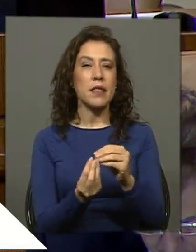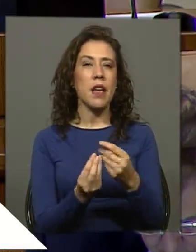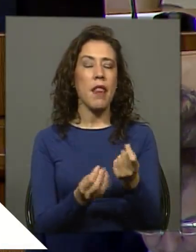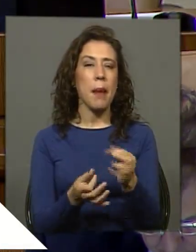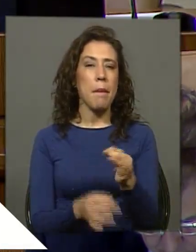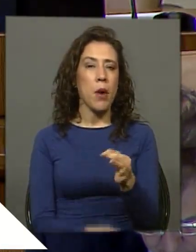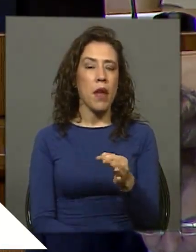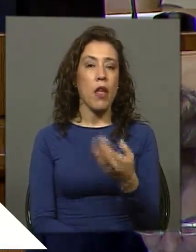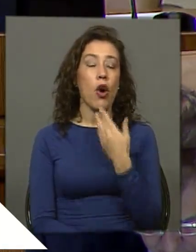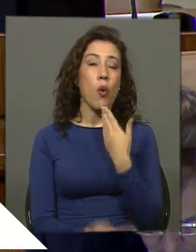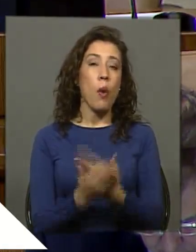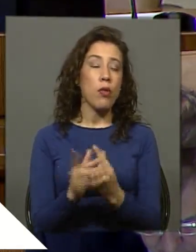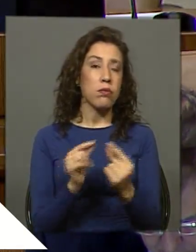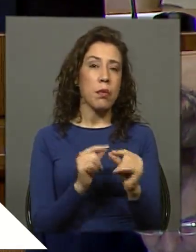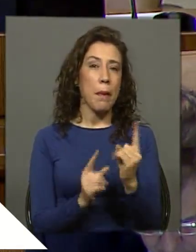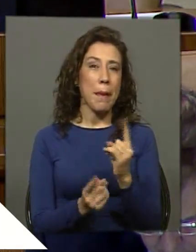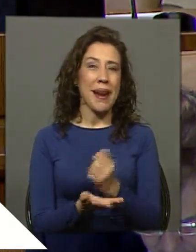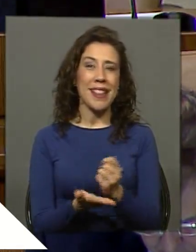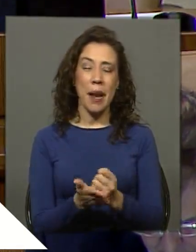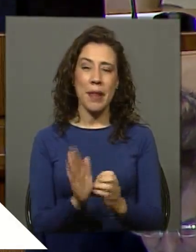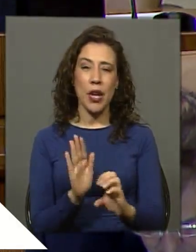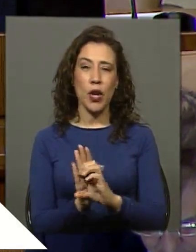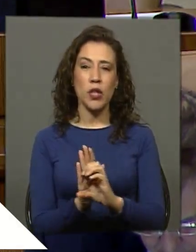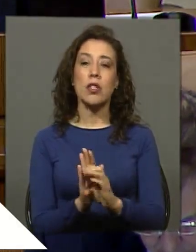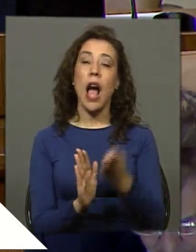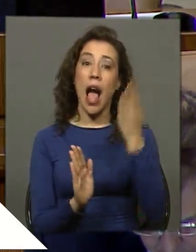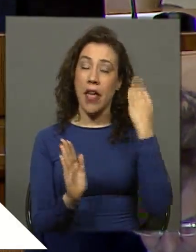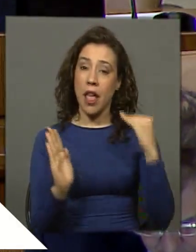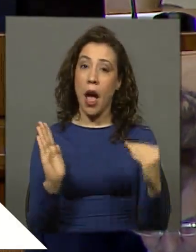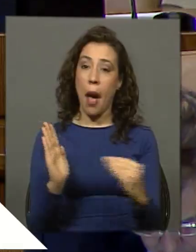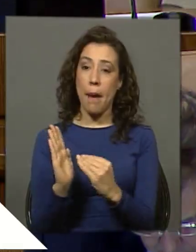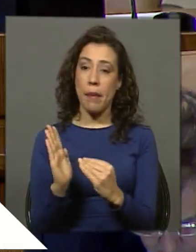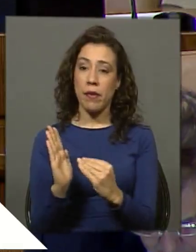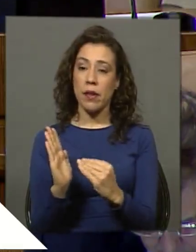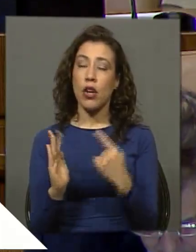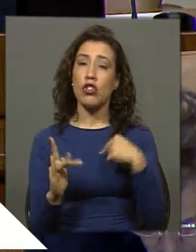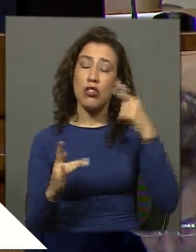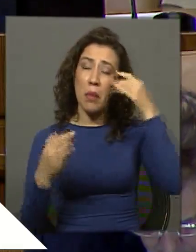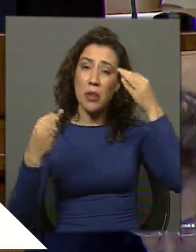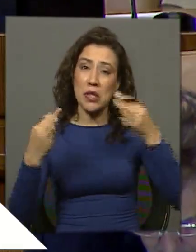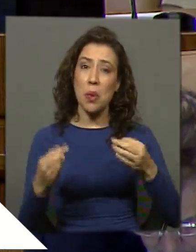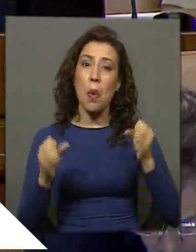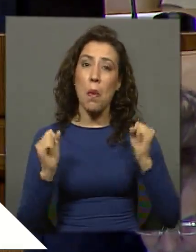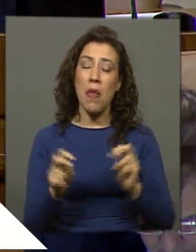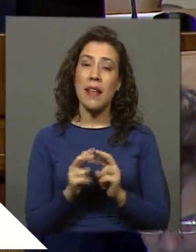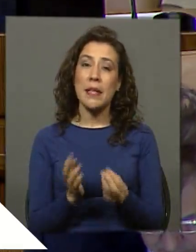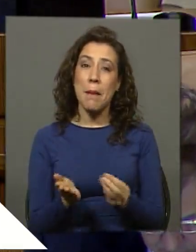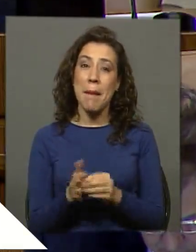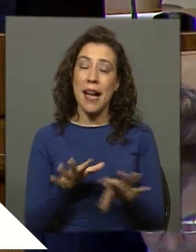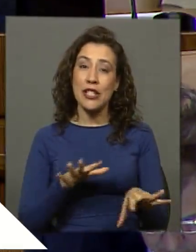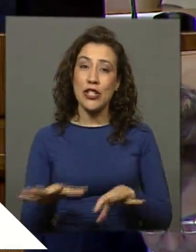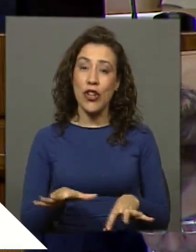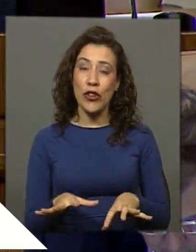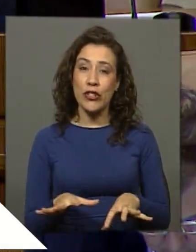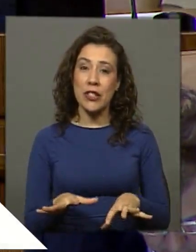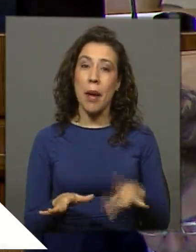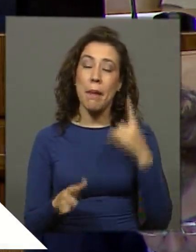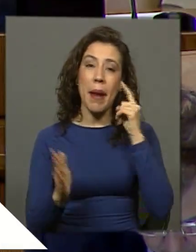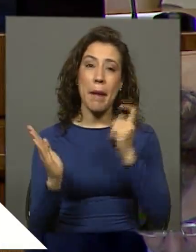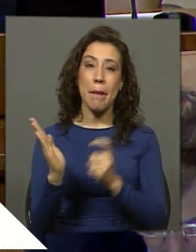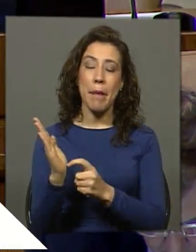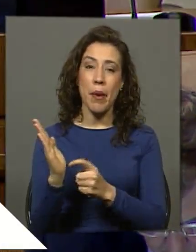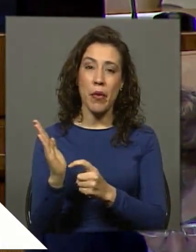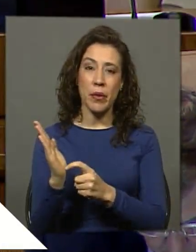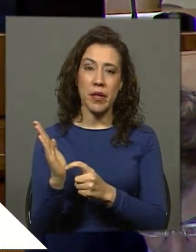nosotros cuando discutimos esto en el primer trámite constitucional lo apoyamos estábamos convencidos que se podían hacer más cosas en productividad